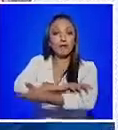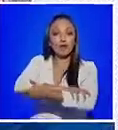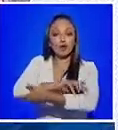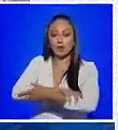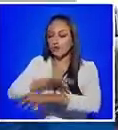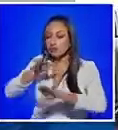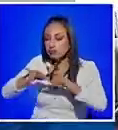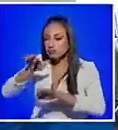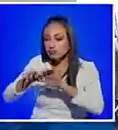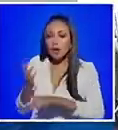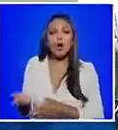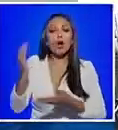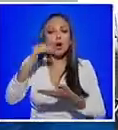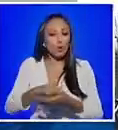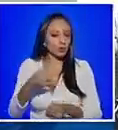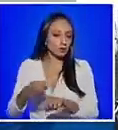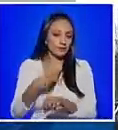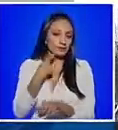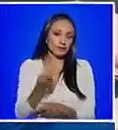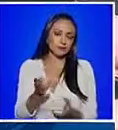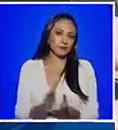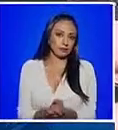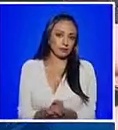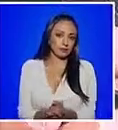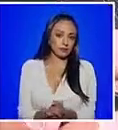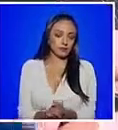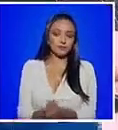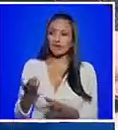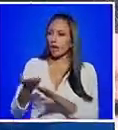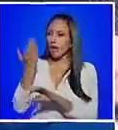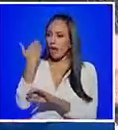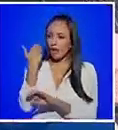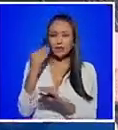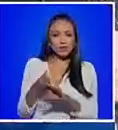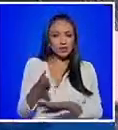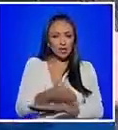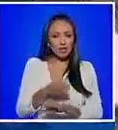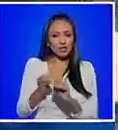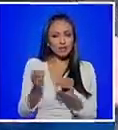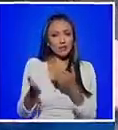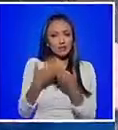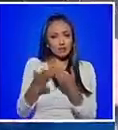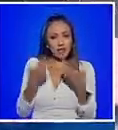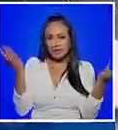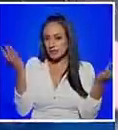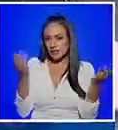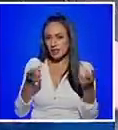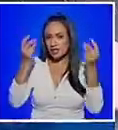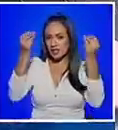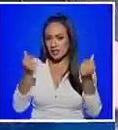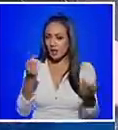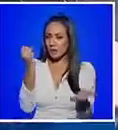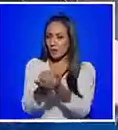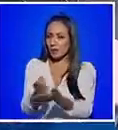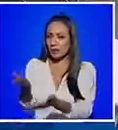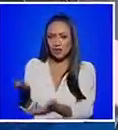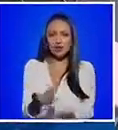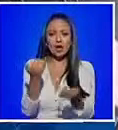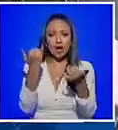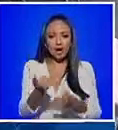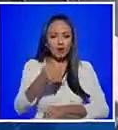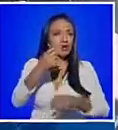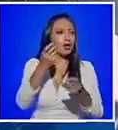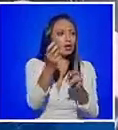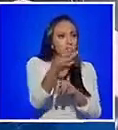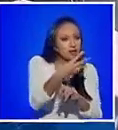que le va a tocar el mismo periplo. Antes era... había en las colas, pero se matriculaba enseguida. Ahora con plataformas y